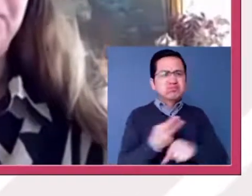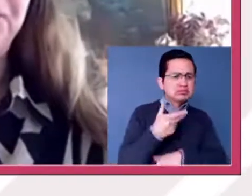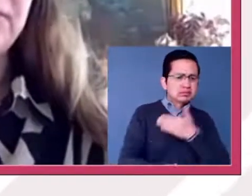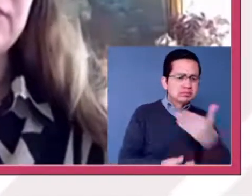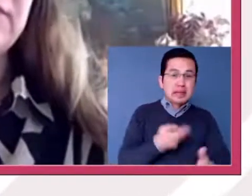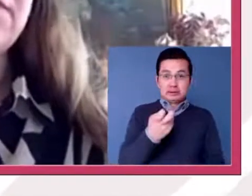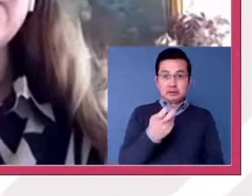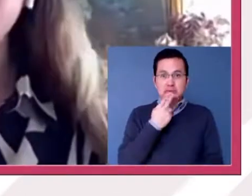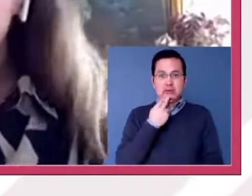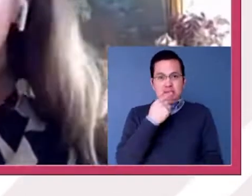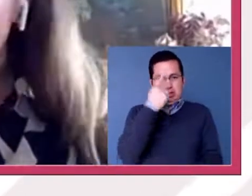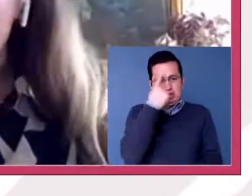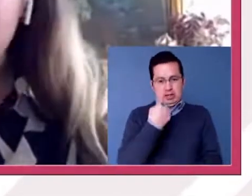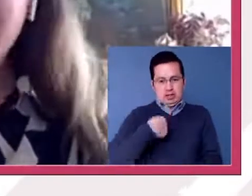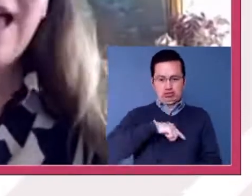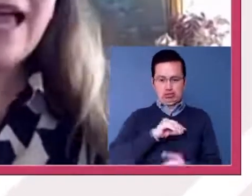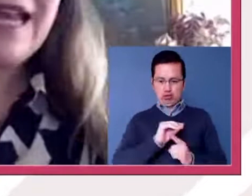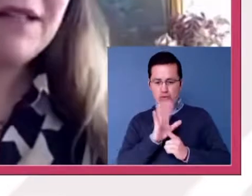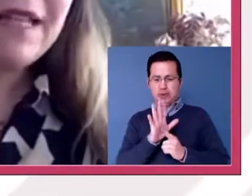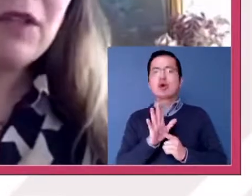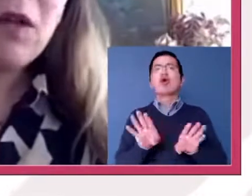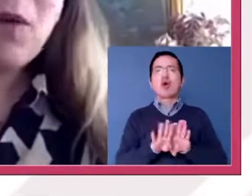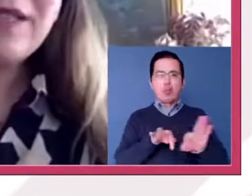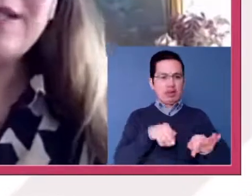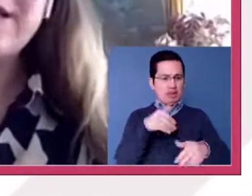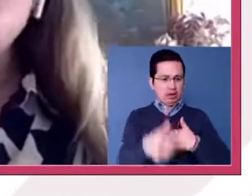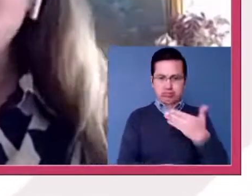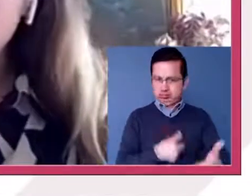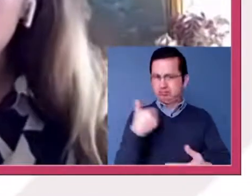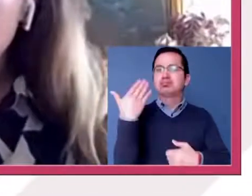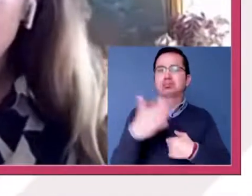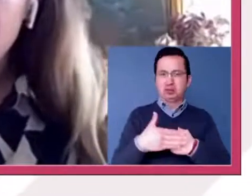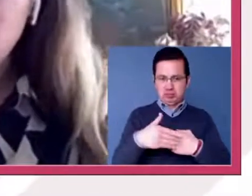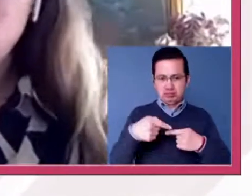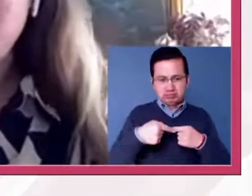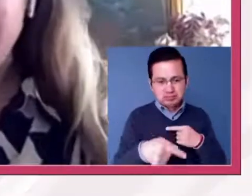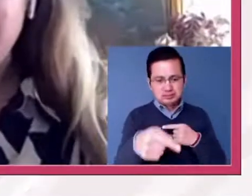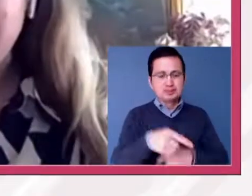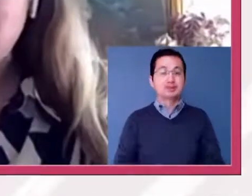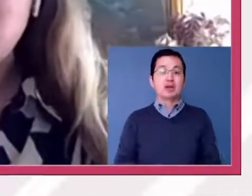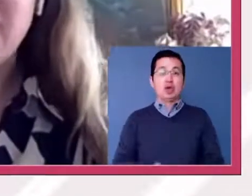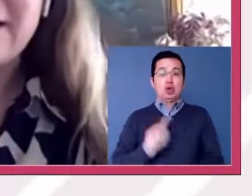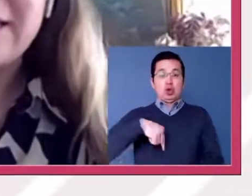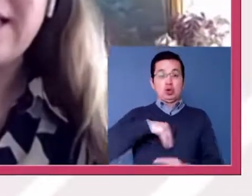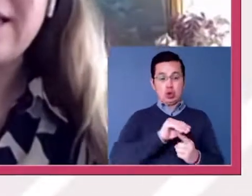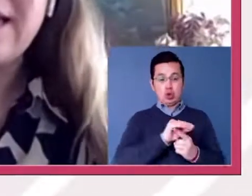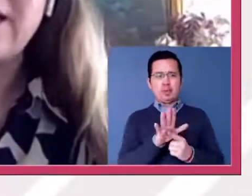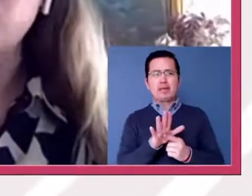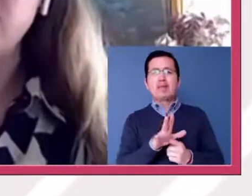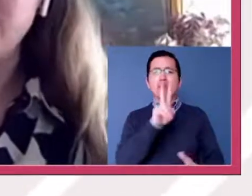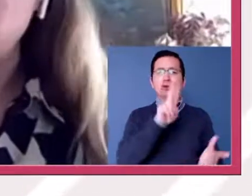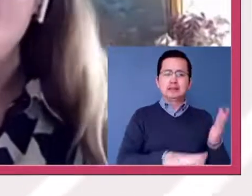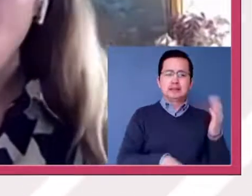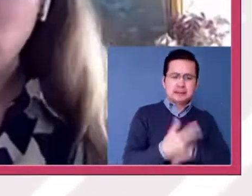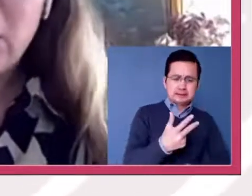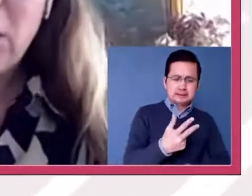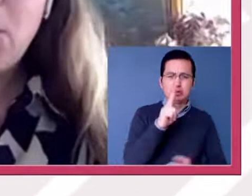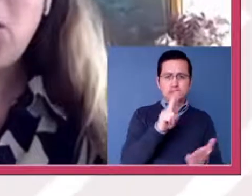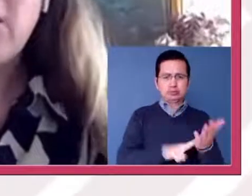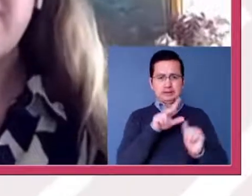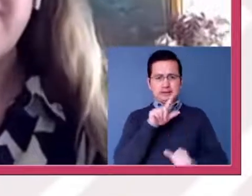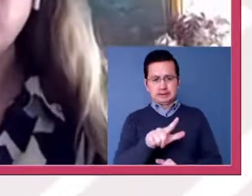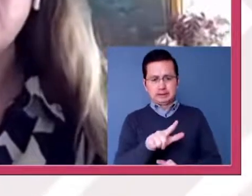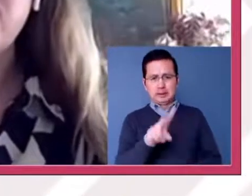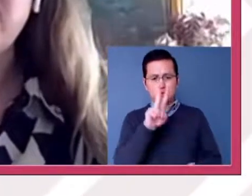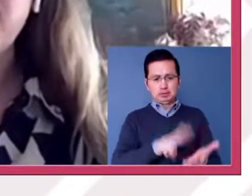consejo. El COPRED ha levantado esta encuesta en 3 ocasiones, en 2013, 2017 y 2021,